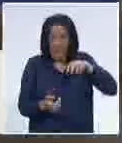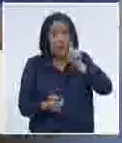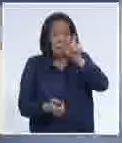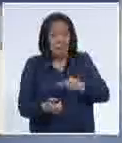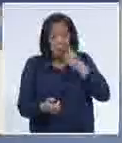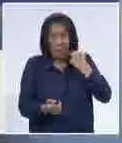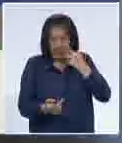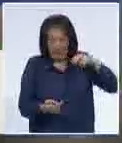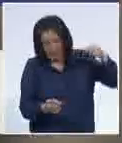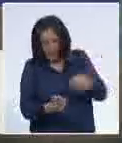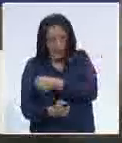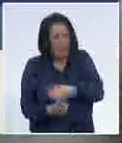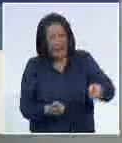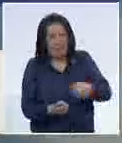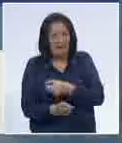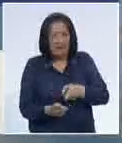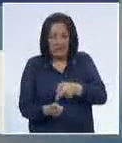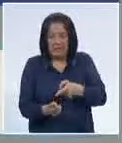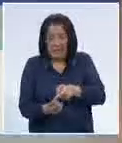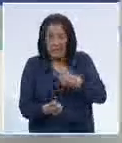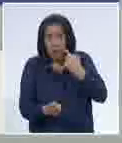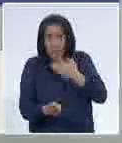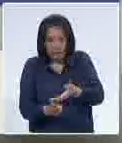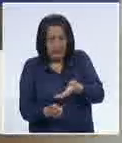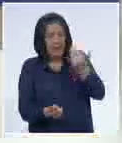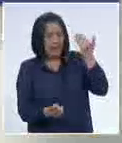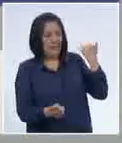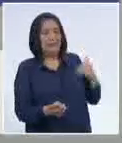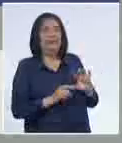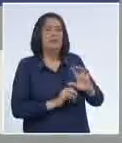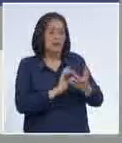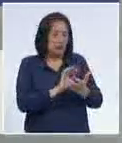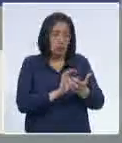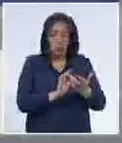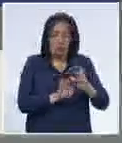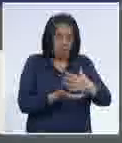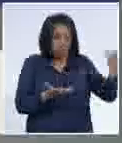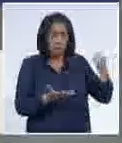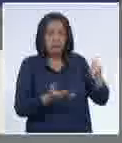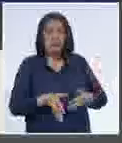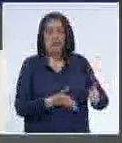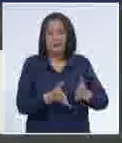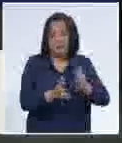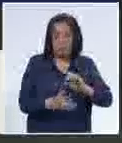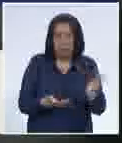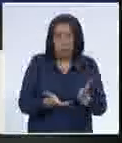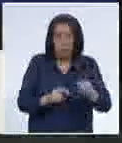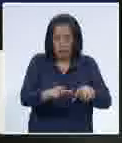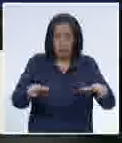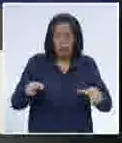este hombre que había robado un celular en plena Panamericana Norte a la altura de la